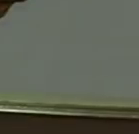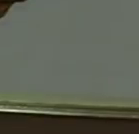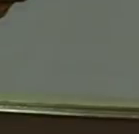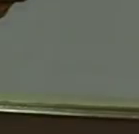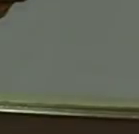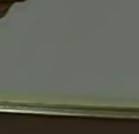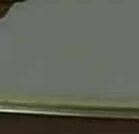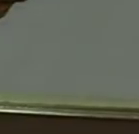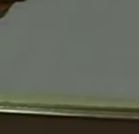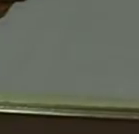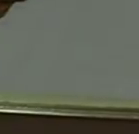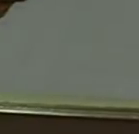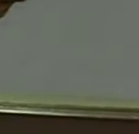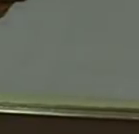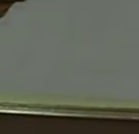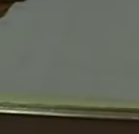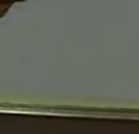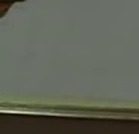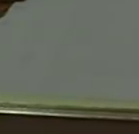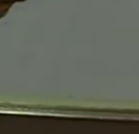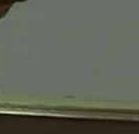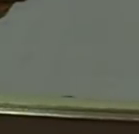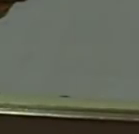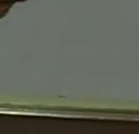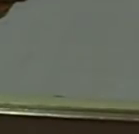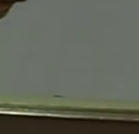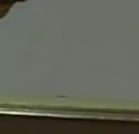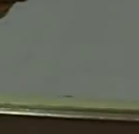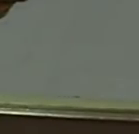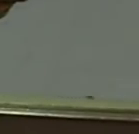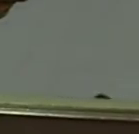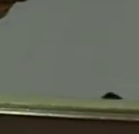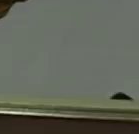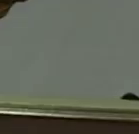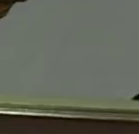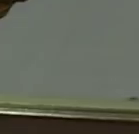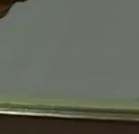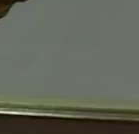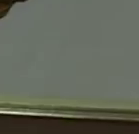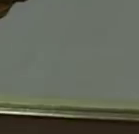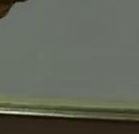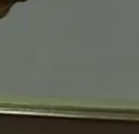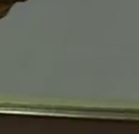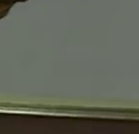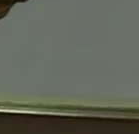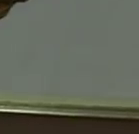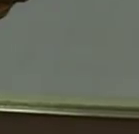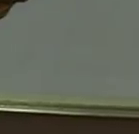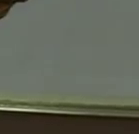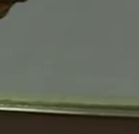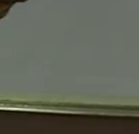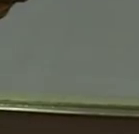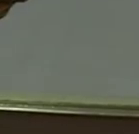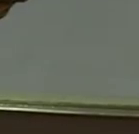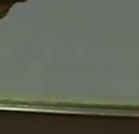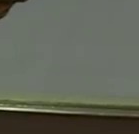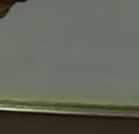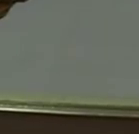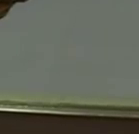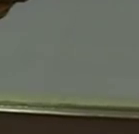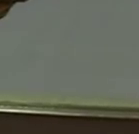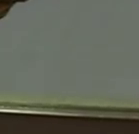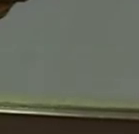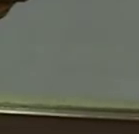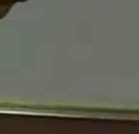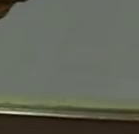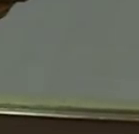supuesto afectan el bolsillo de los venezolanos y venezolanas. La Ley Constitucional, por supuesto, para el acceso a los bienes y servicios, 57 artículos